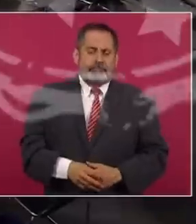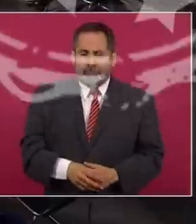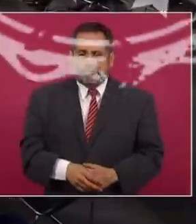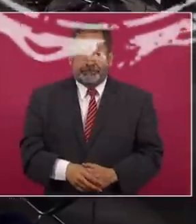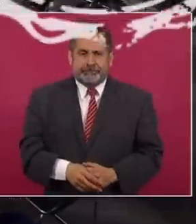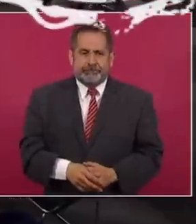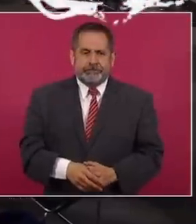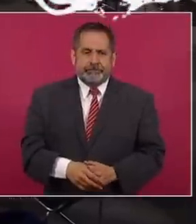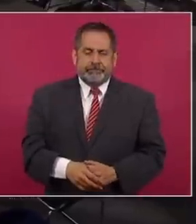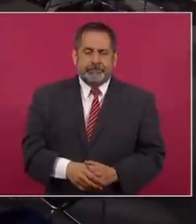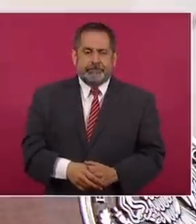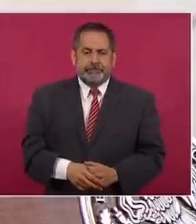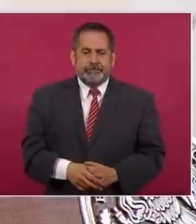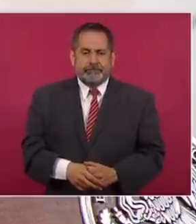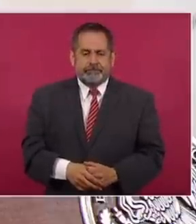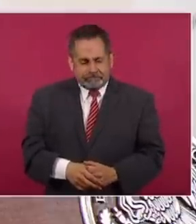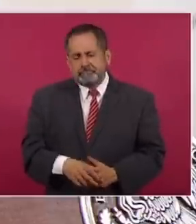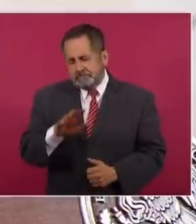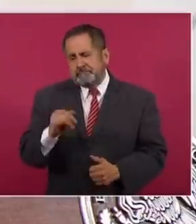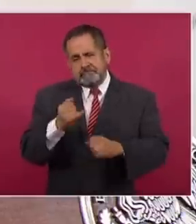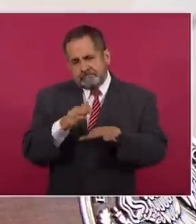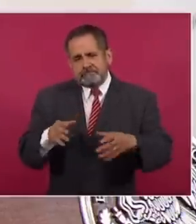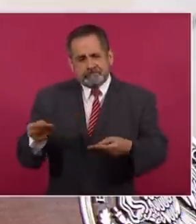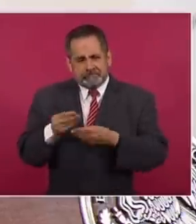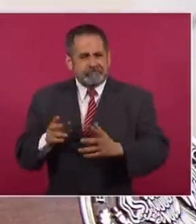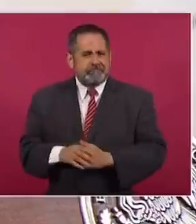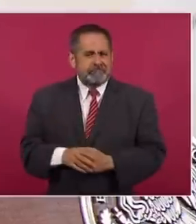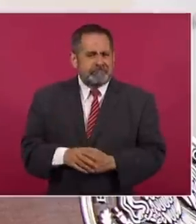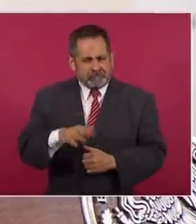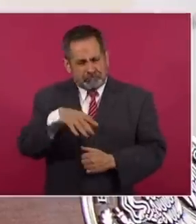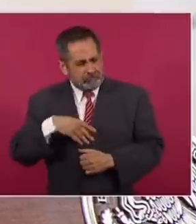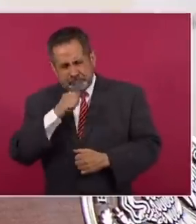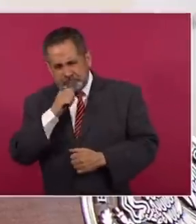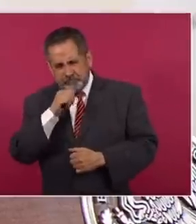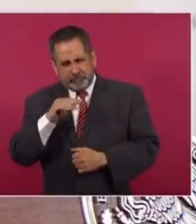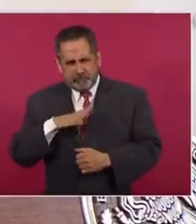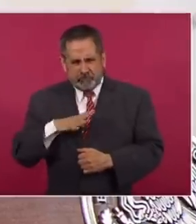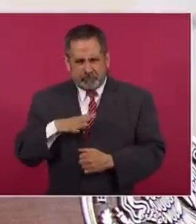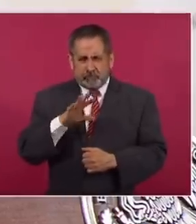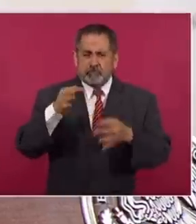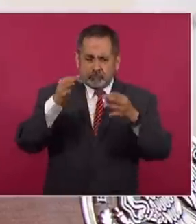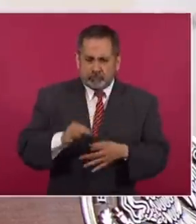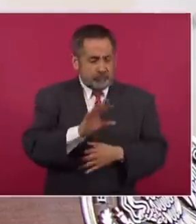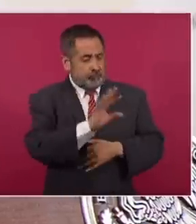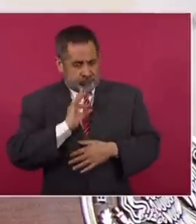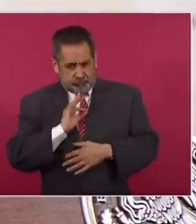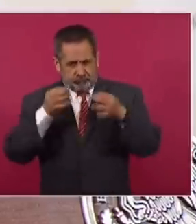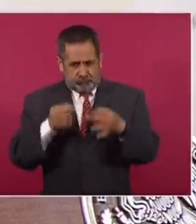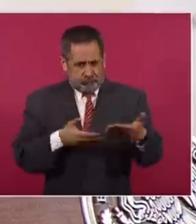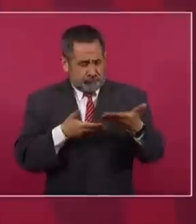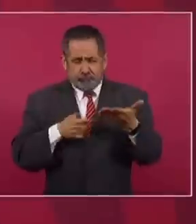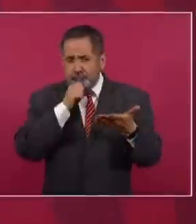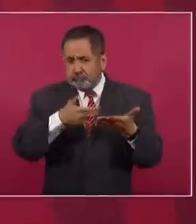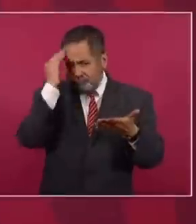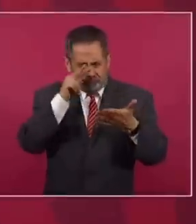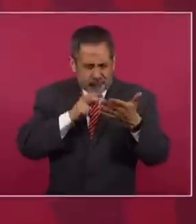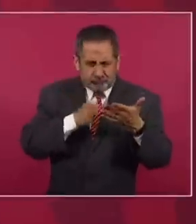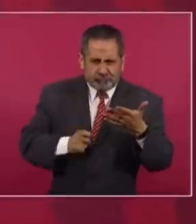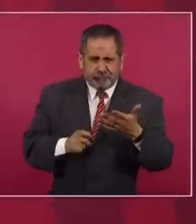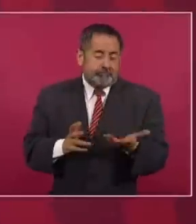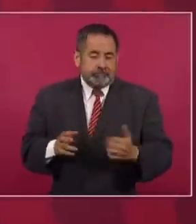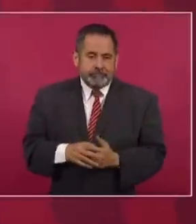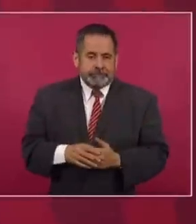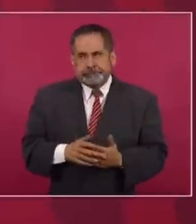Pues este, sí, hay la información, todavía no hay una notificación oficial, no sabemos de qué se trata, sólo